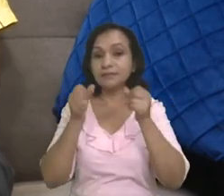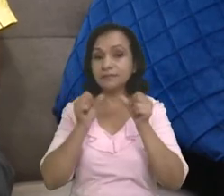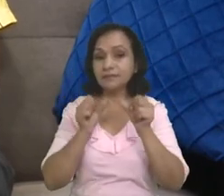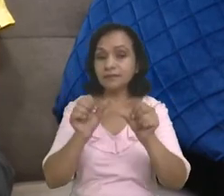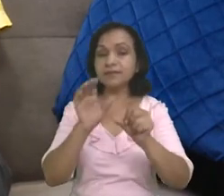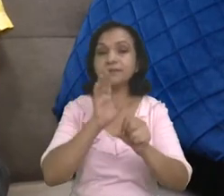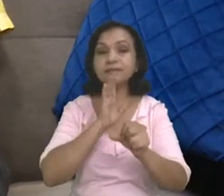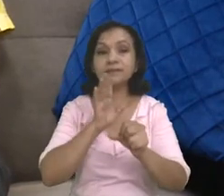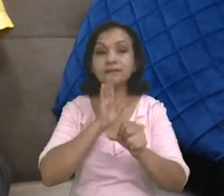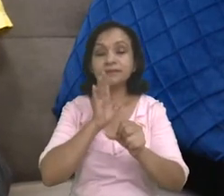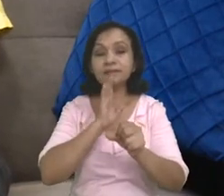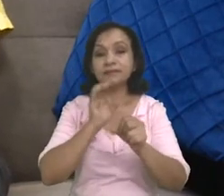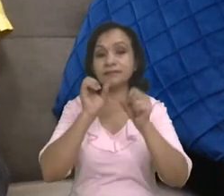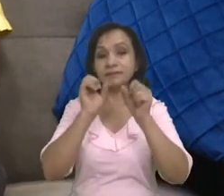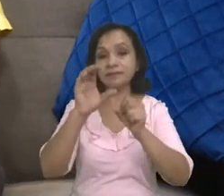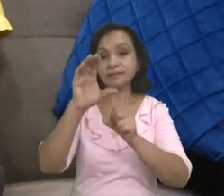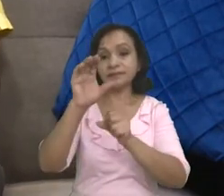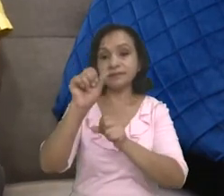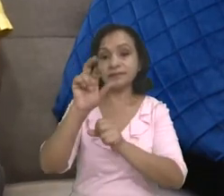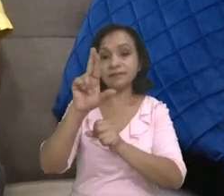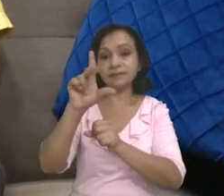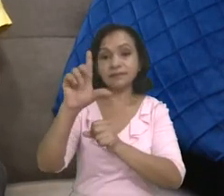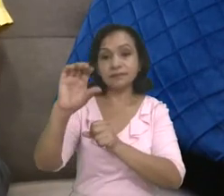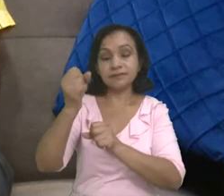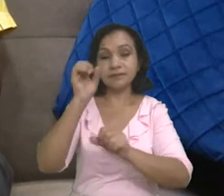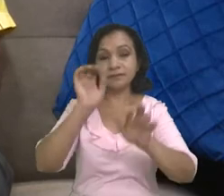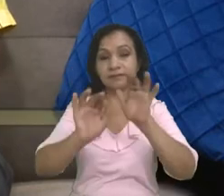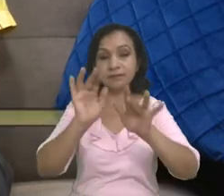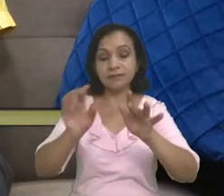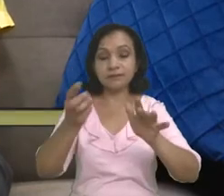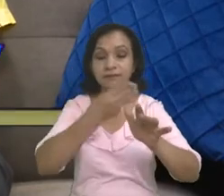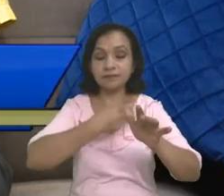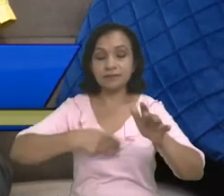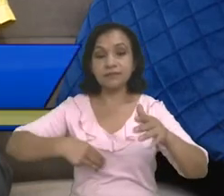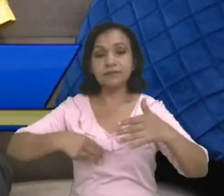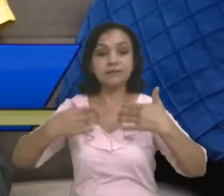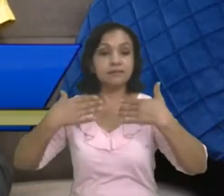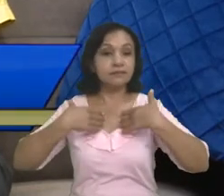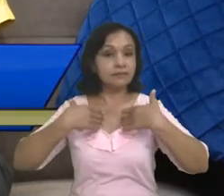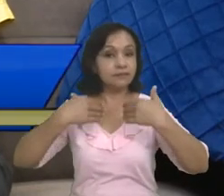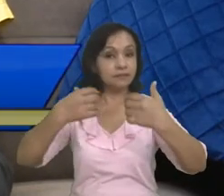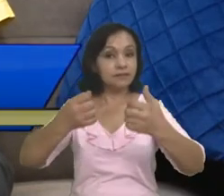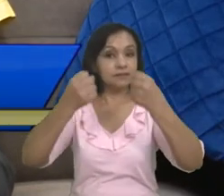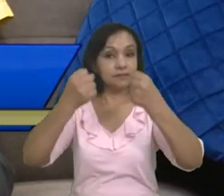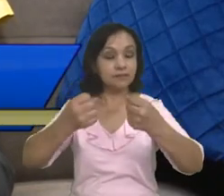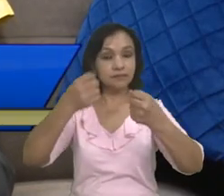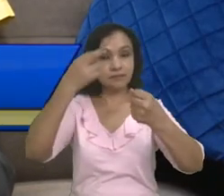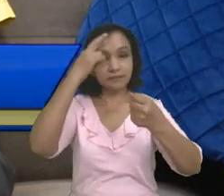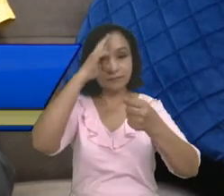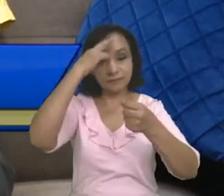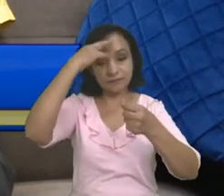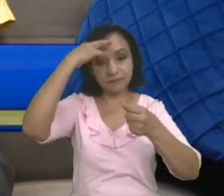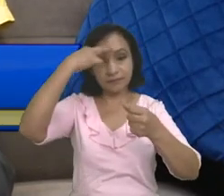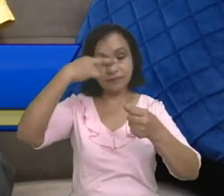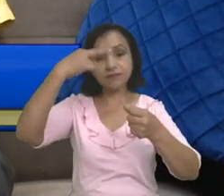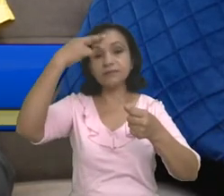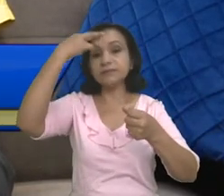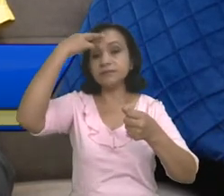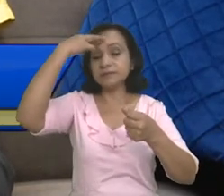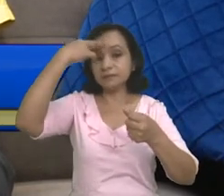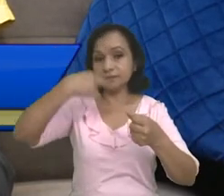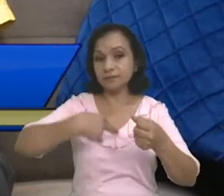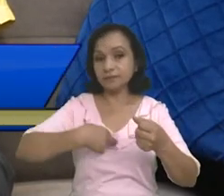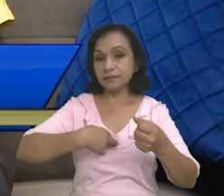nuestra conversación con el compañero carlos saenz secretario general del ministerio de salud y él nos ayuda a entender y nos explica precisamente cómo